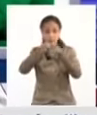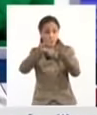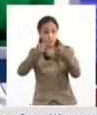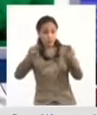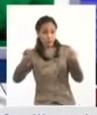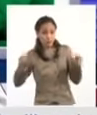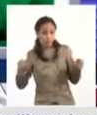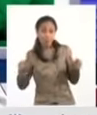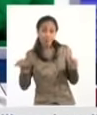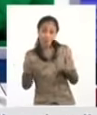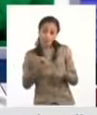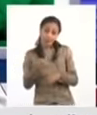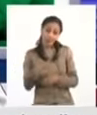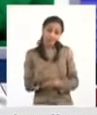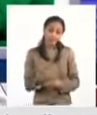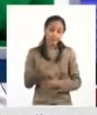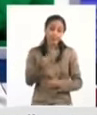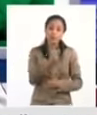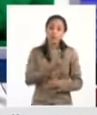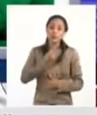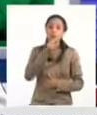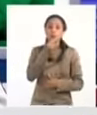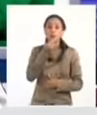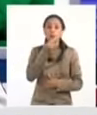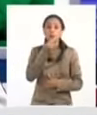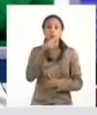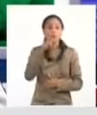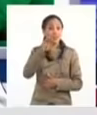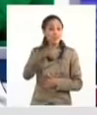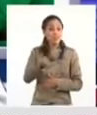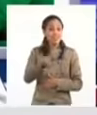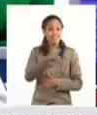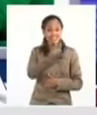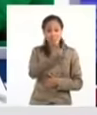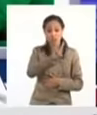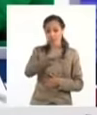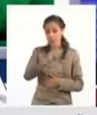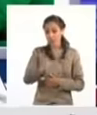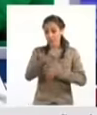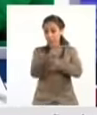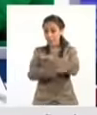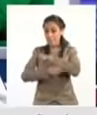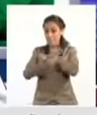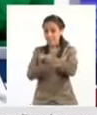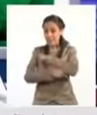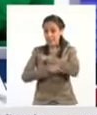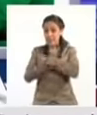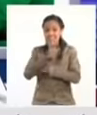decir, un poco que recordando, que de 190 países y 30